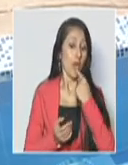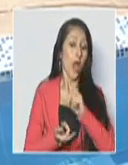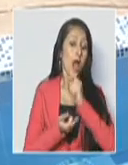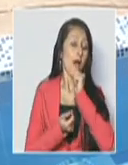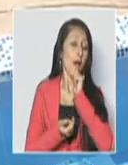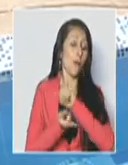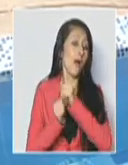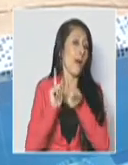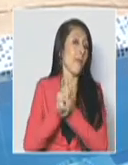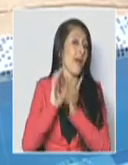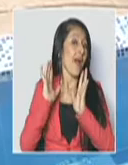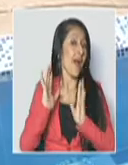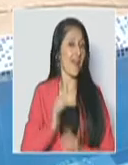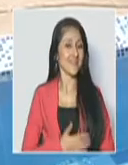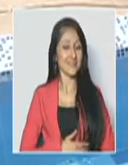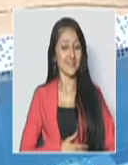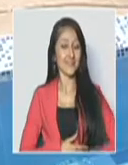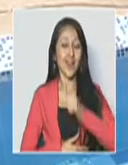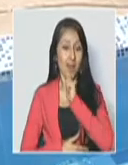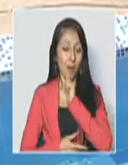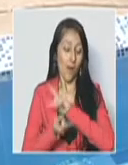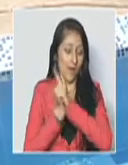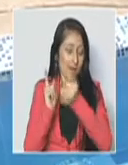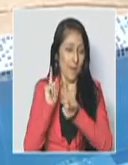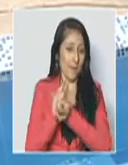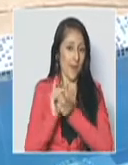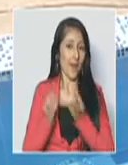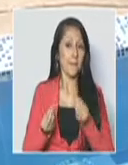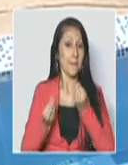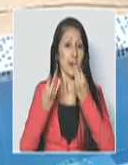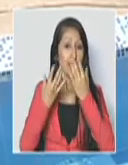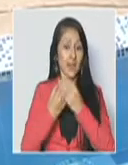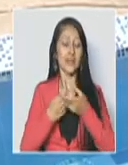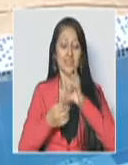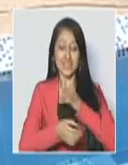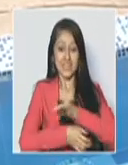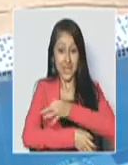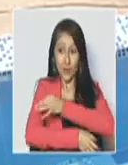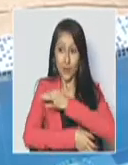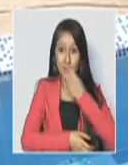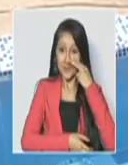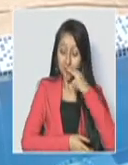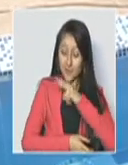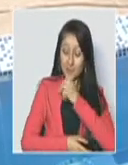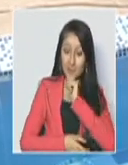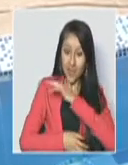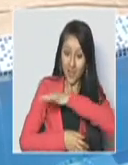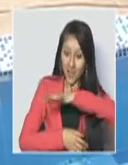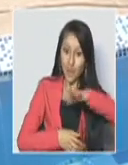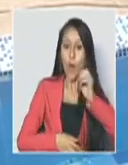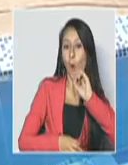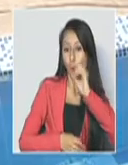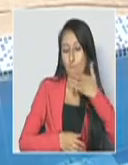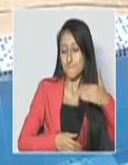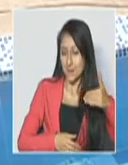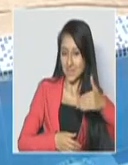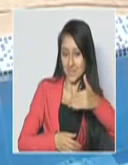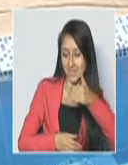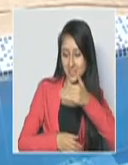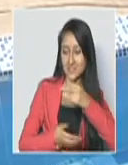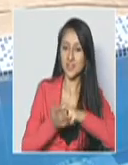el agua mejorar el agua para que para que esas células que ustedes ven ahí en el fondo o esos peces que hay